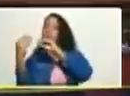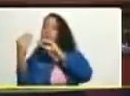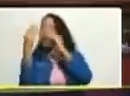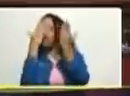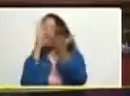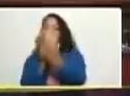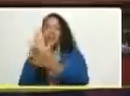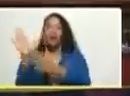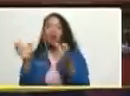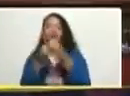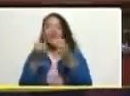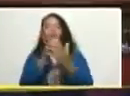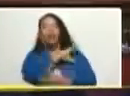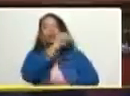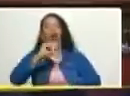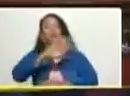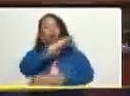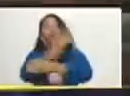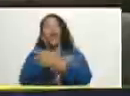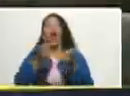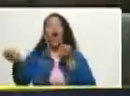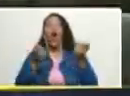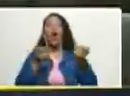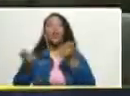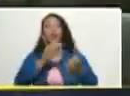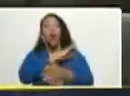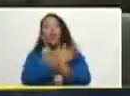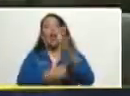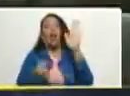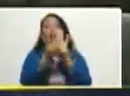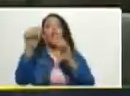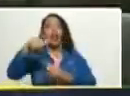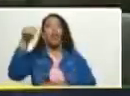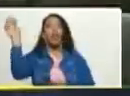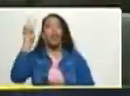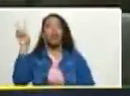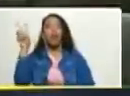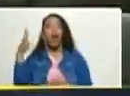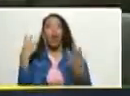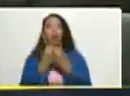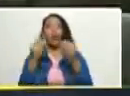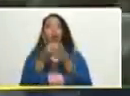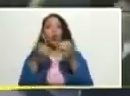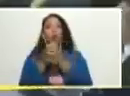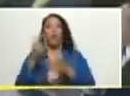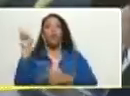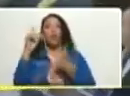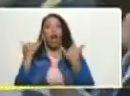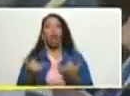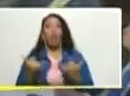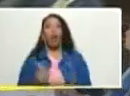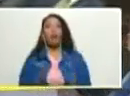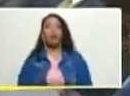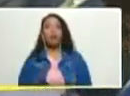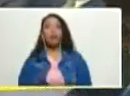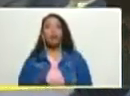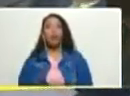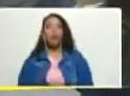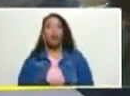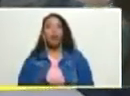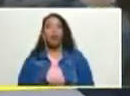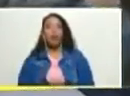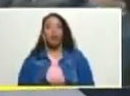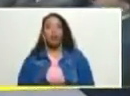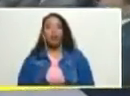directiva que tiene el poder de conducir el poder legislativo venezolano, esta junta directiva aquí presente.